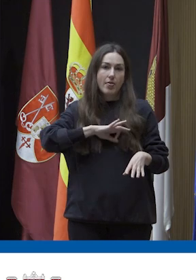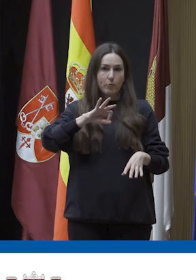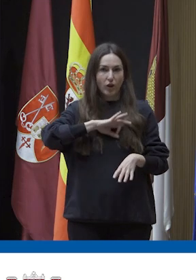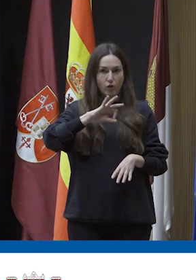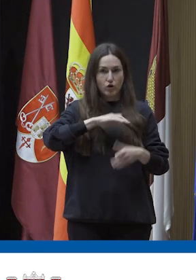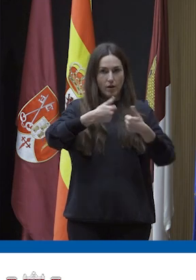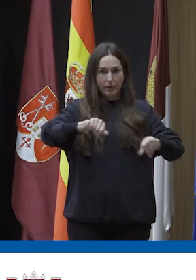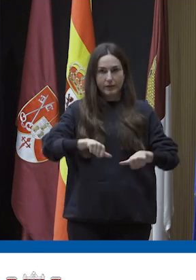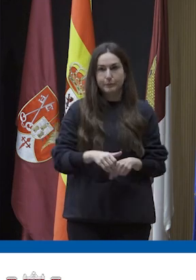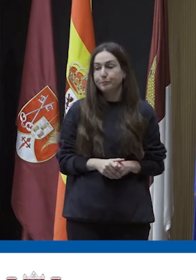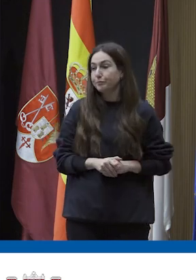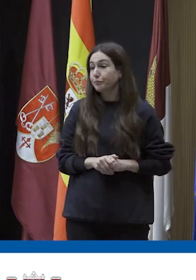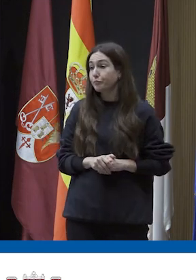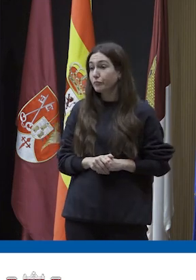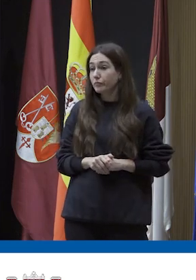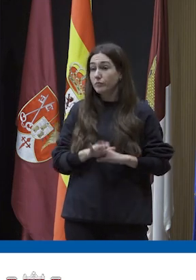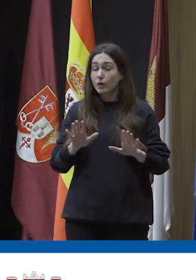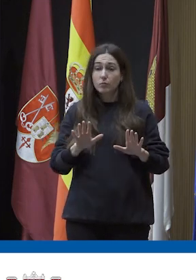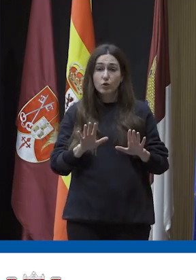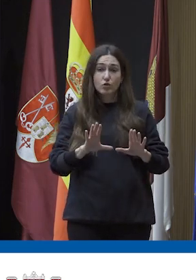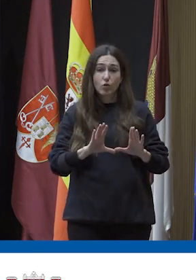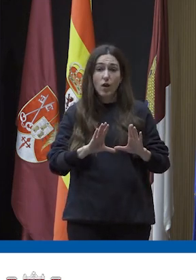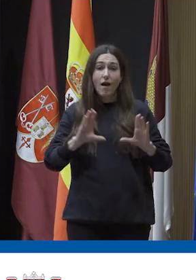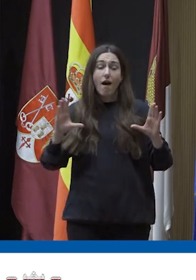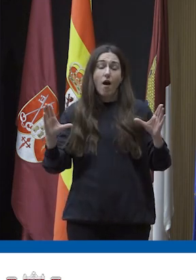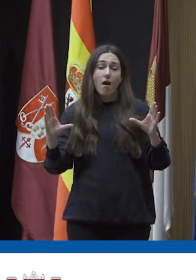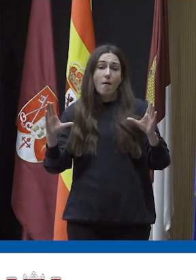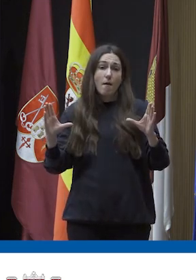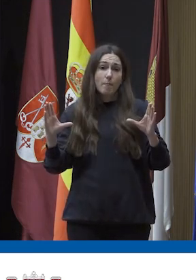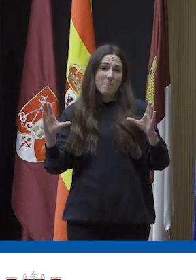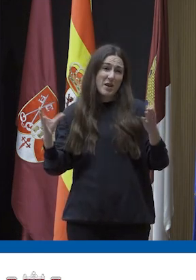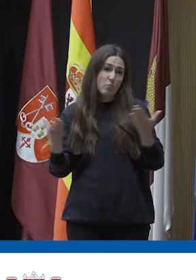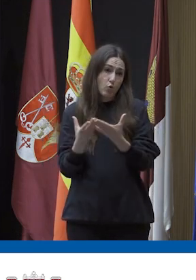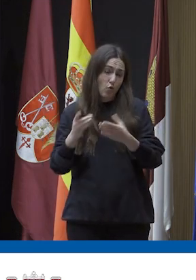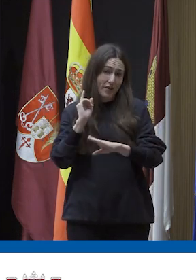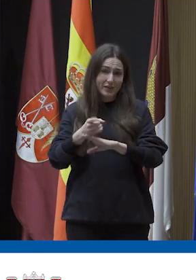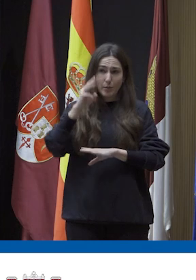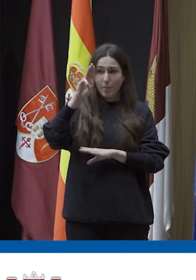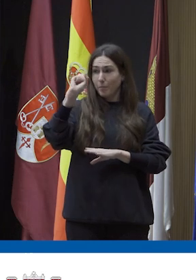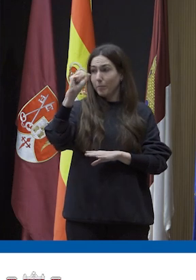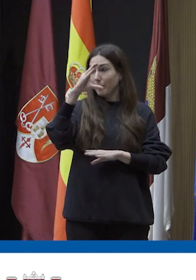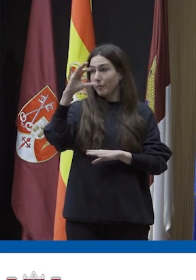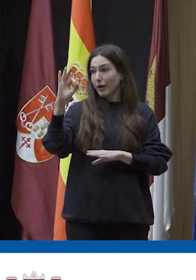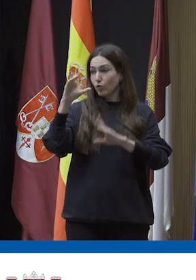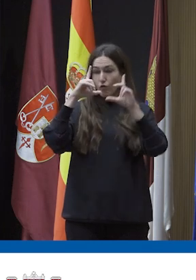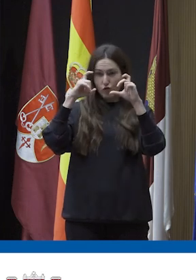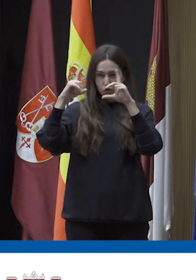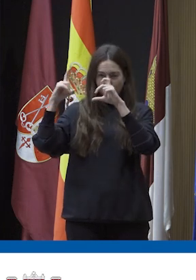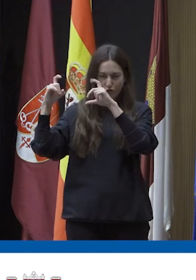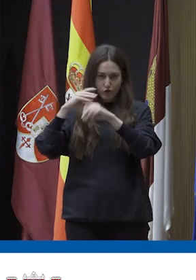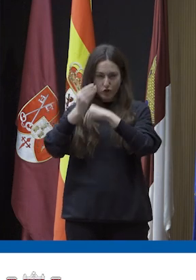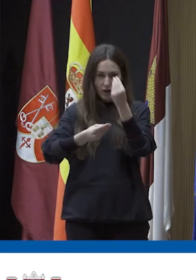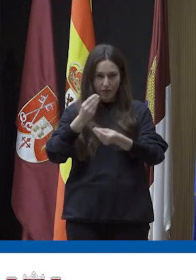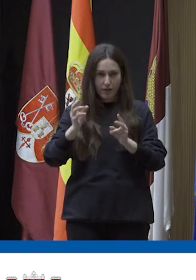supuesto, al miembro de la Junta Directiva de Aluex, a Paco, que realiza todas esas fotografías que también ilustran las